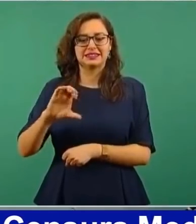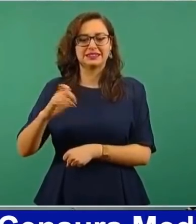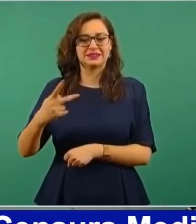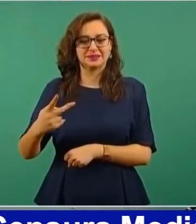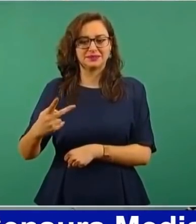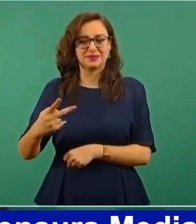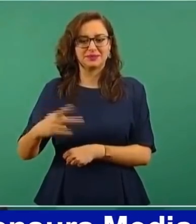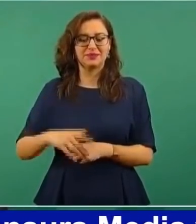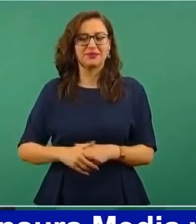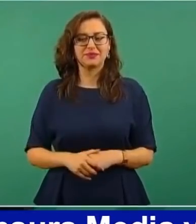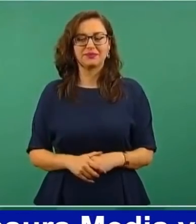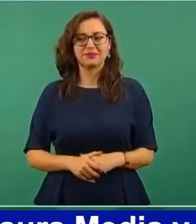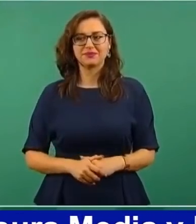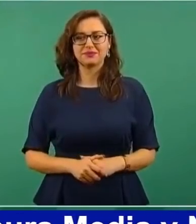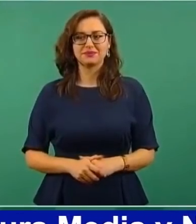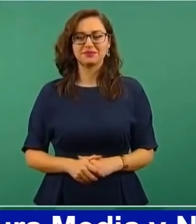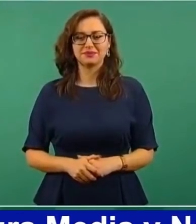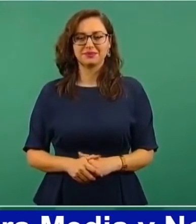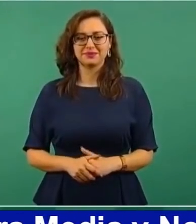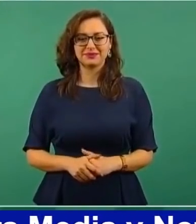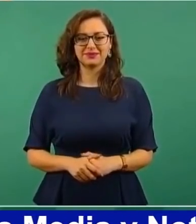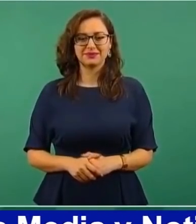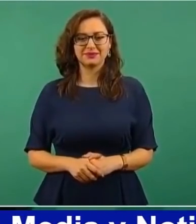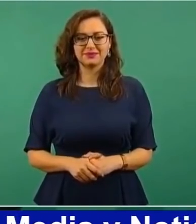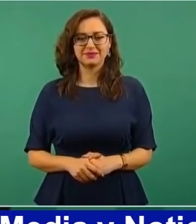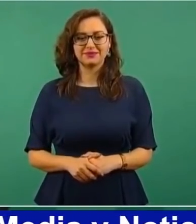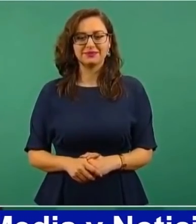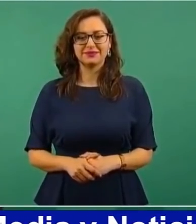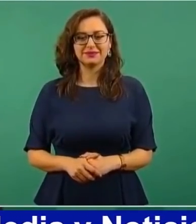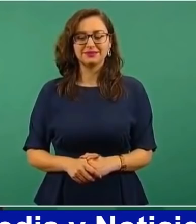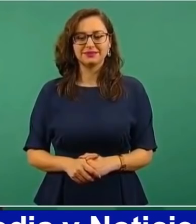le